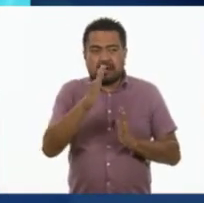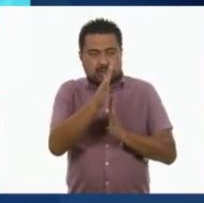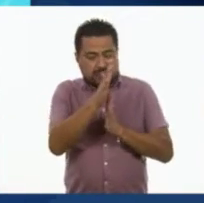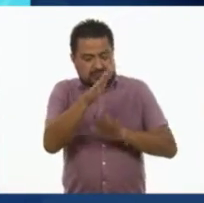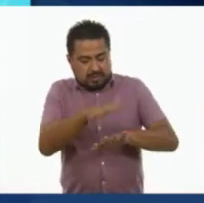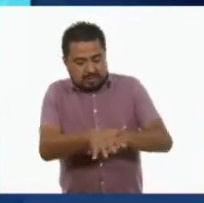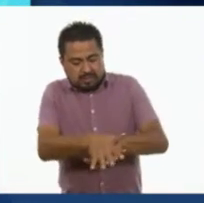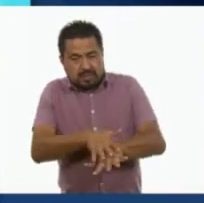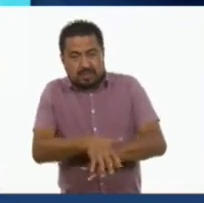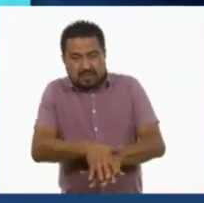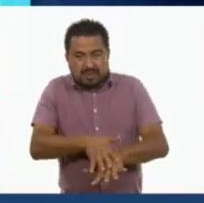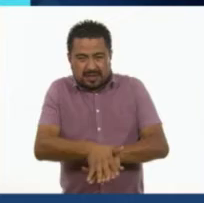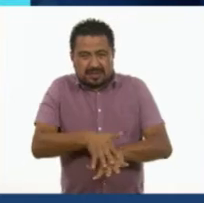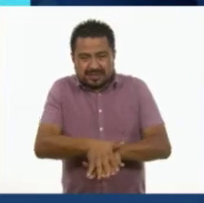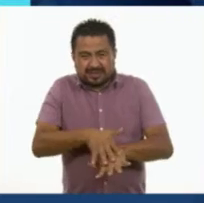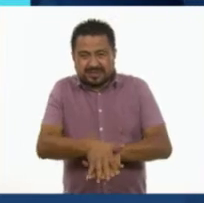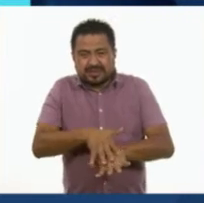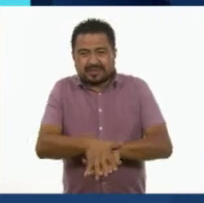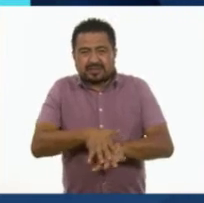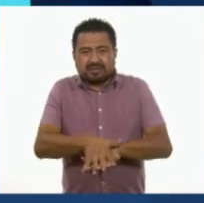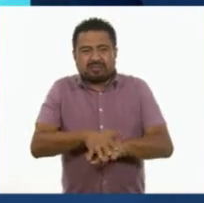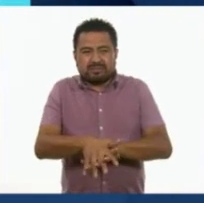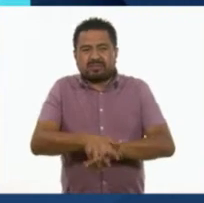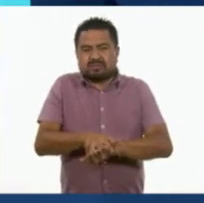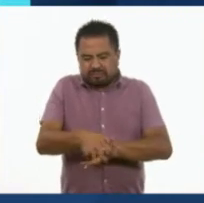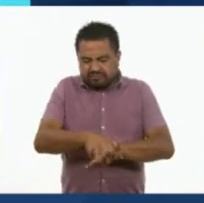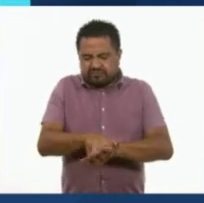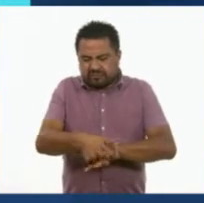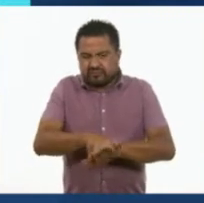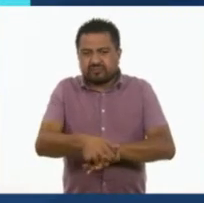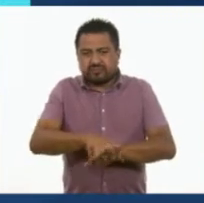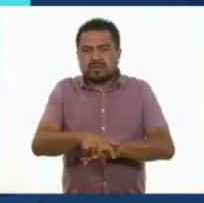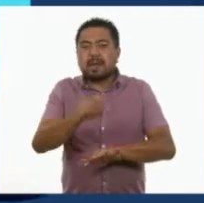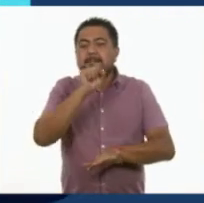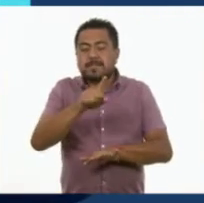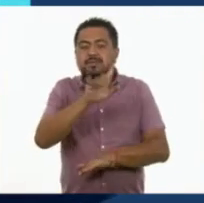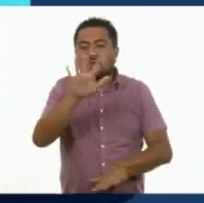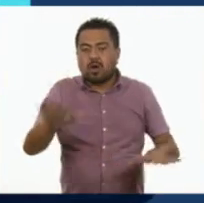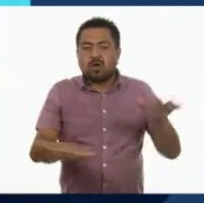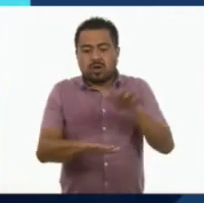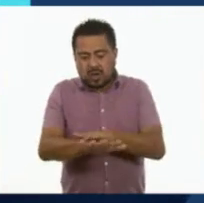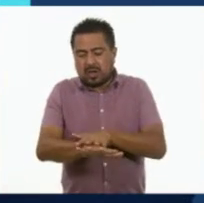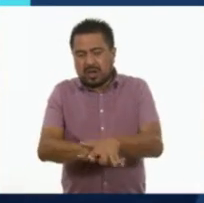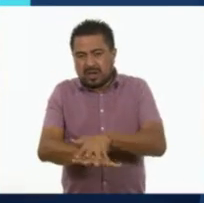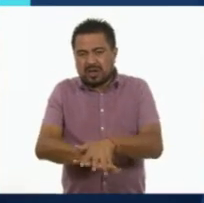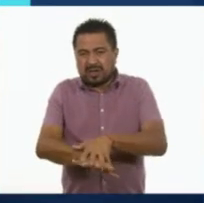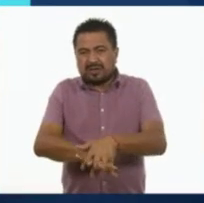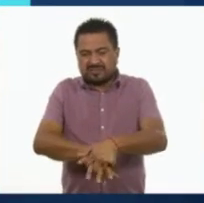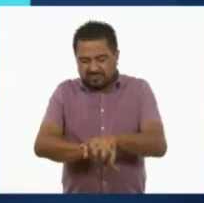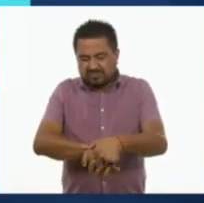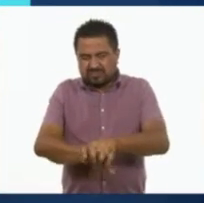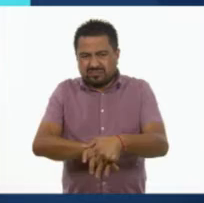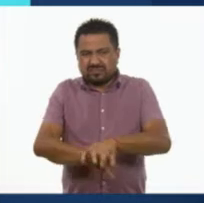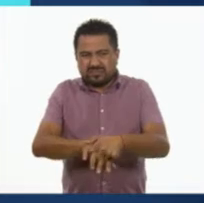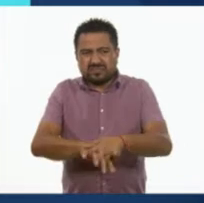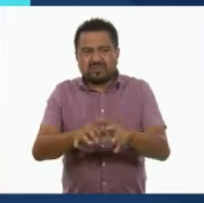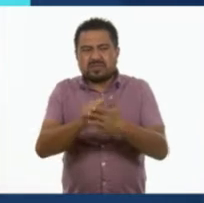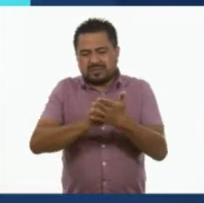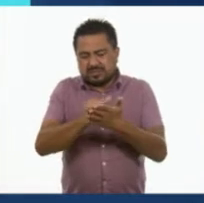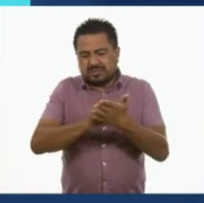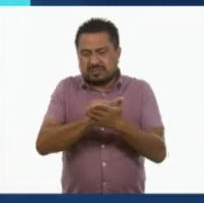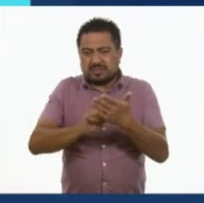de una de tus manos contra el dorso de la otra, entrelazando los dedos. Repite lo mismo con la otra mano. Frota los